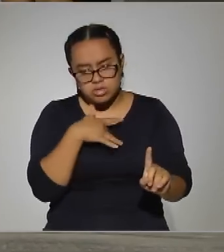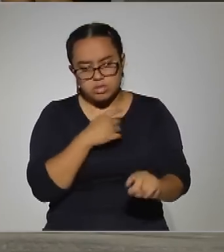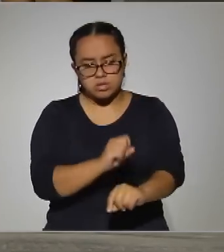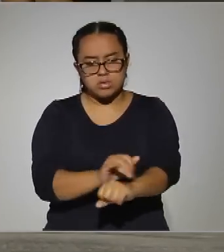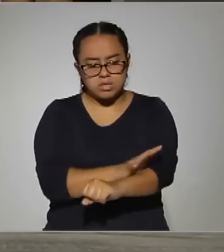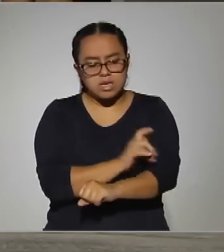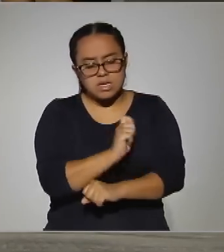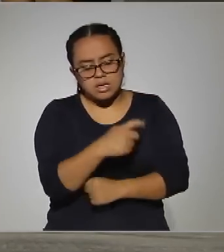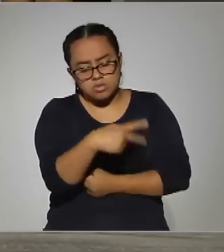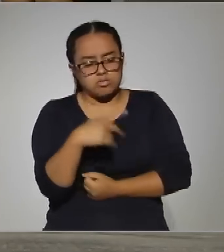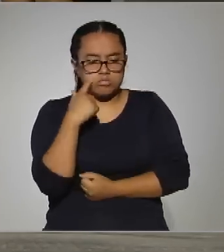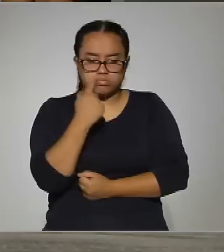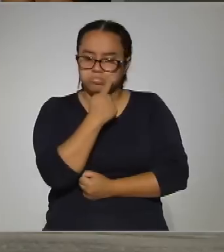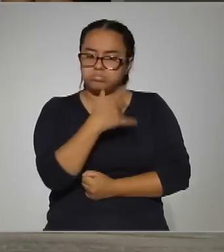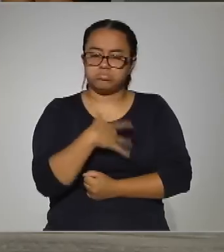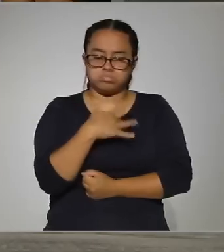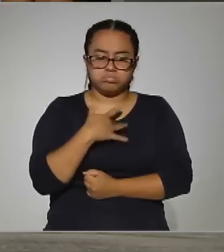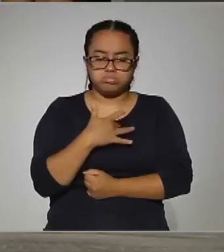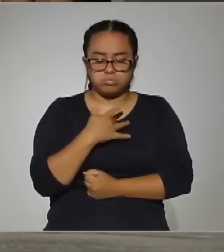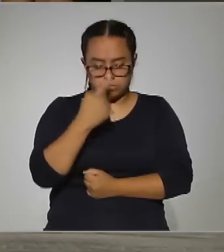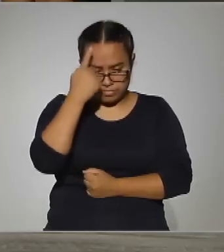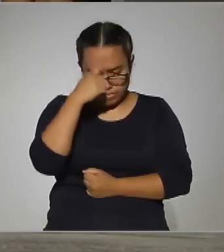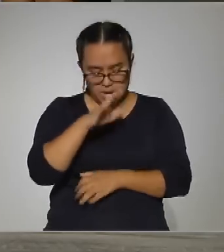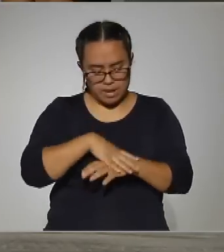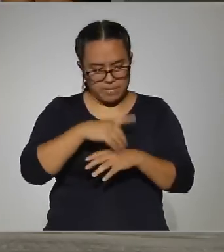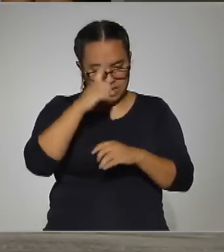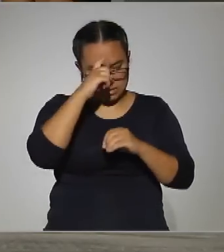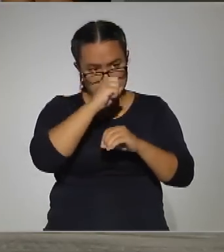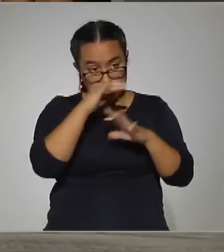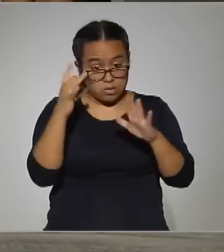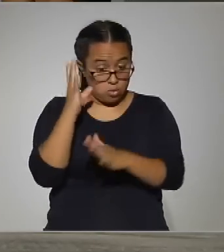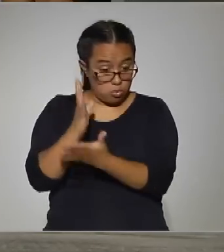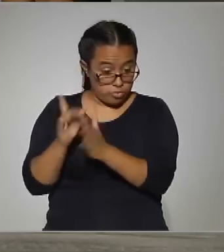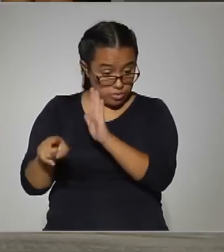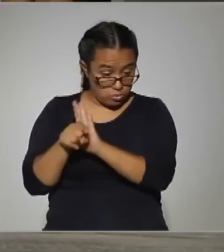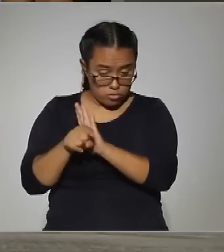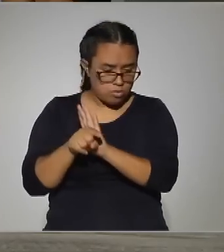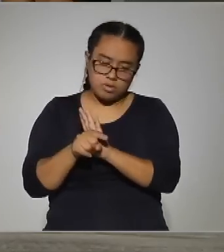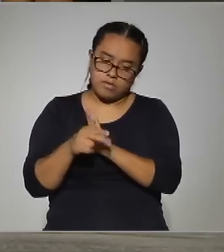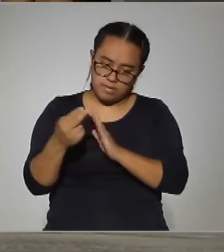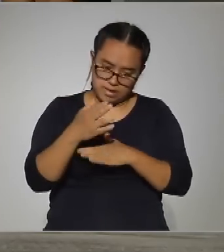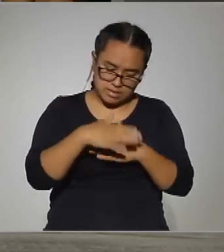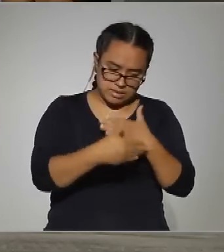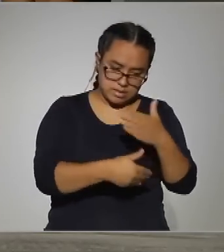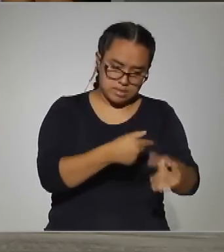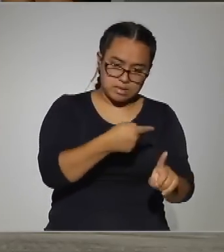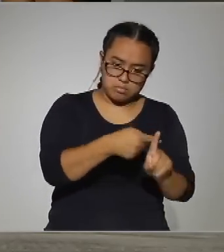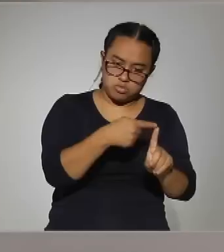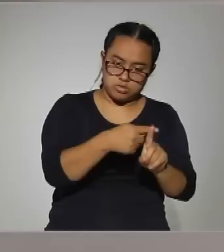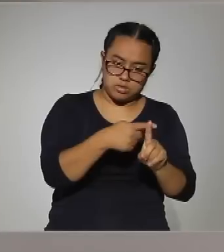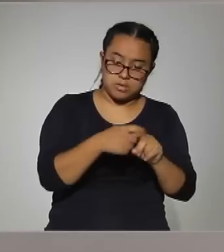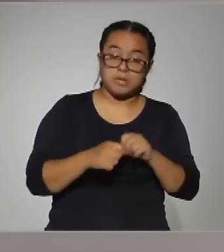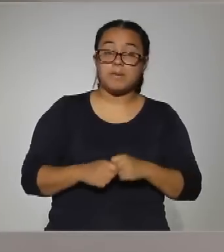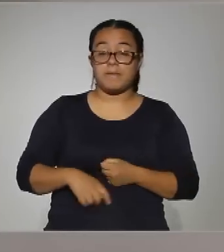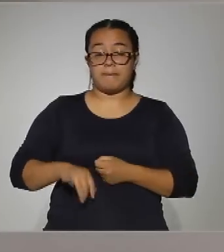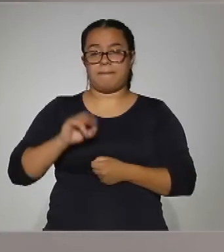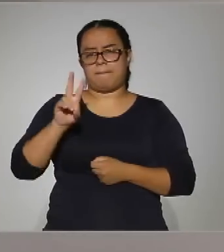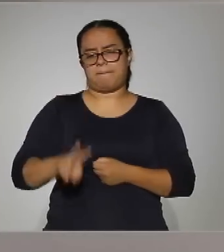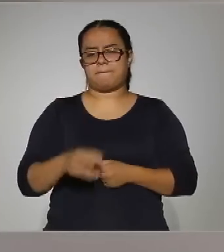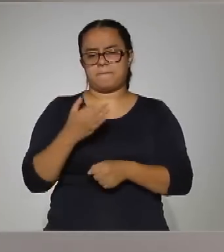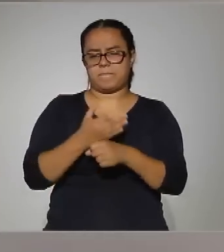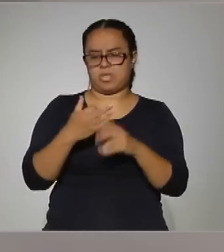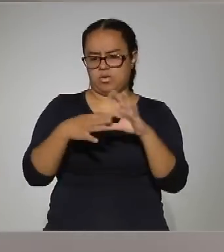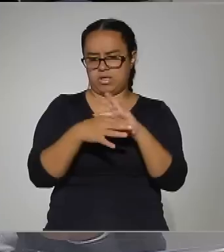¿Qué estás percibiendo? Para que tú puedas ampliar tu panorama y puedas exactamente ver. Eso por supuesto lo dijimos con mucho respeto en